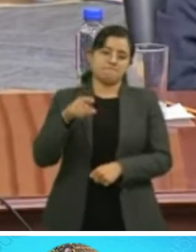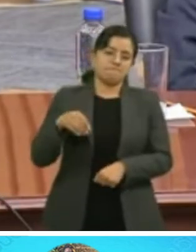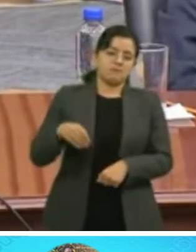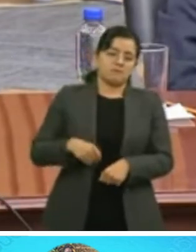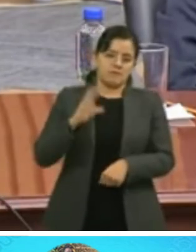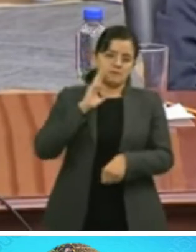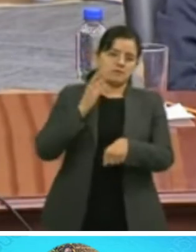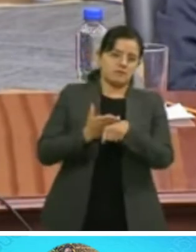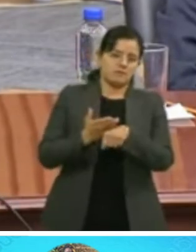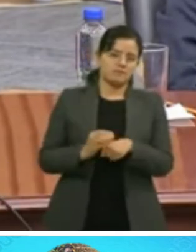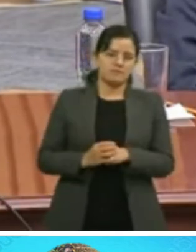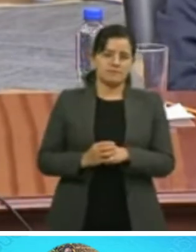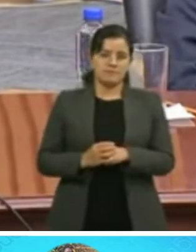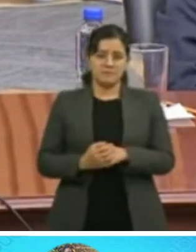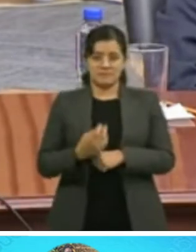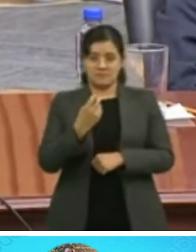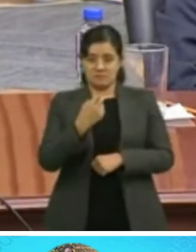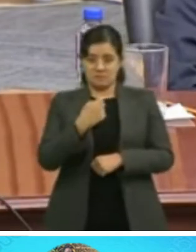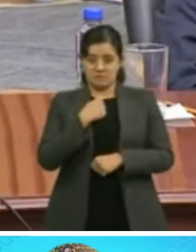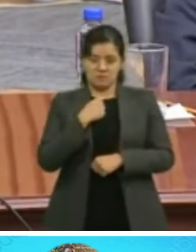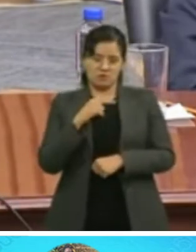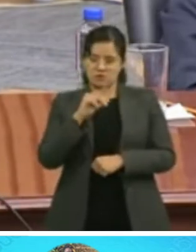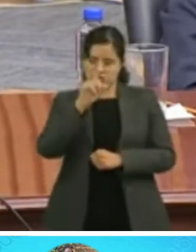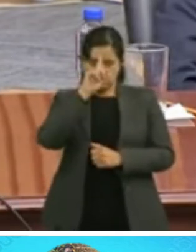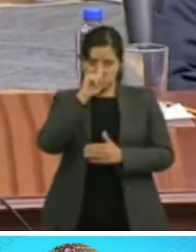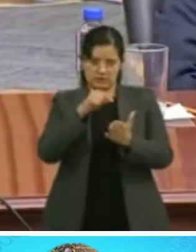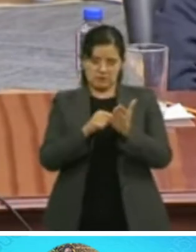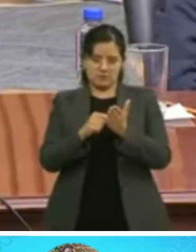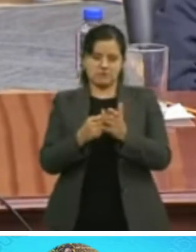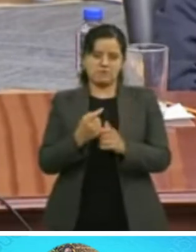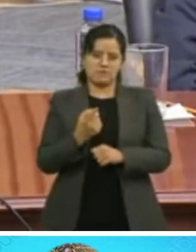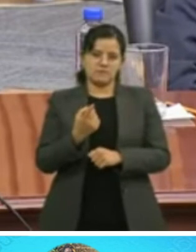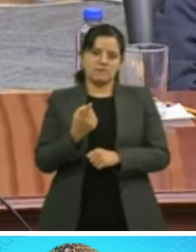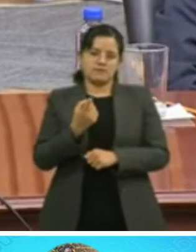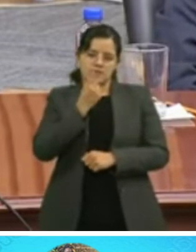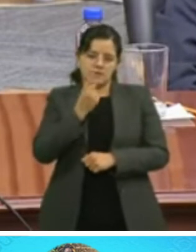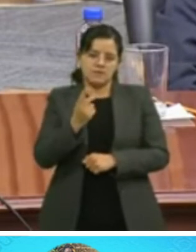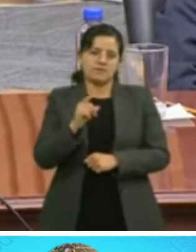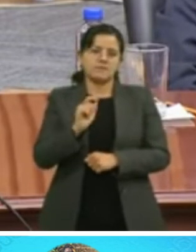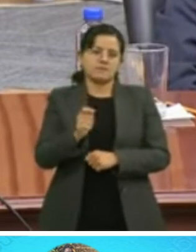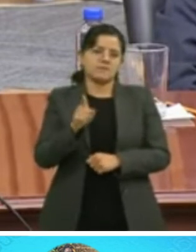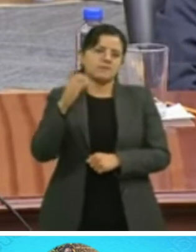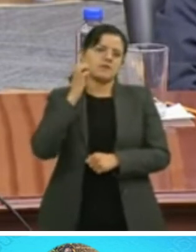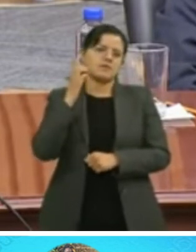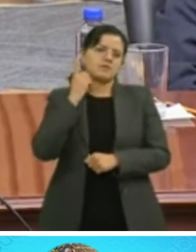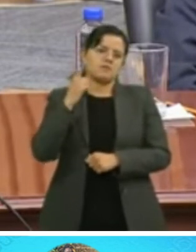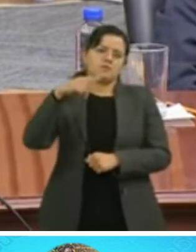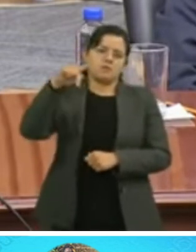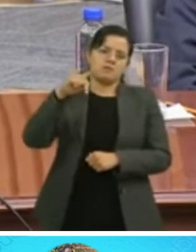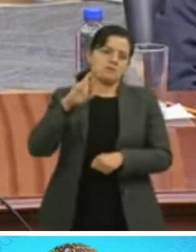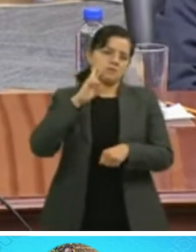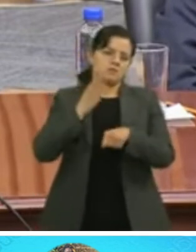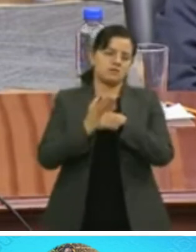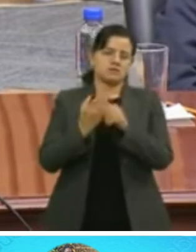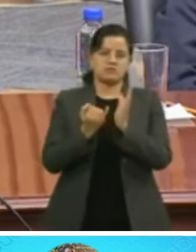No creo que sea la forma de referirse al ejercicio constitucional que tiene la Cámara de Diputados. Sabemos